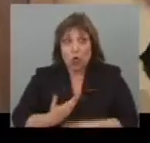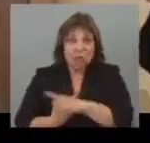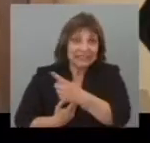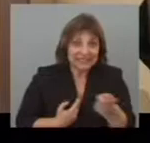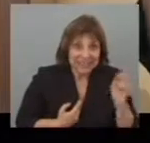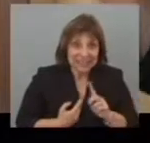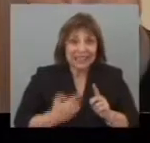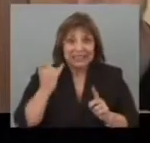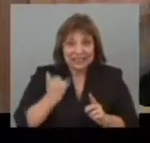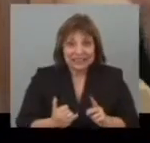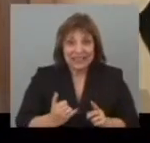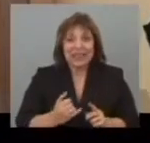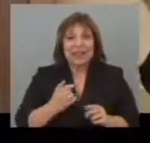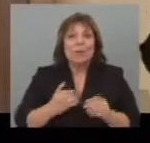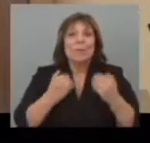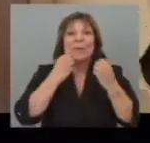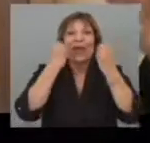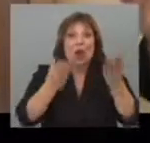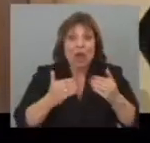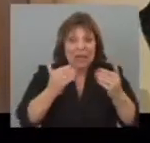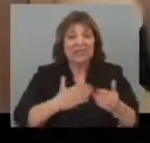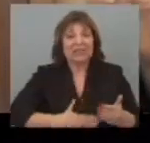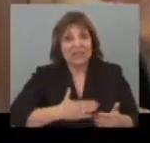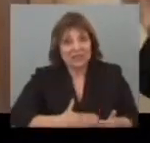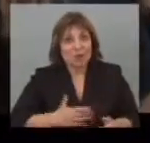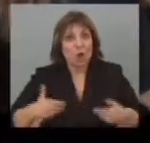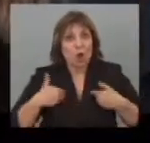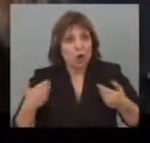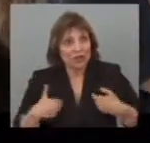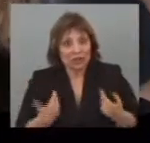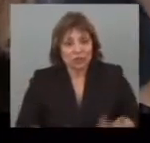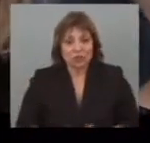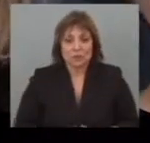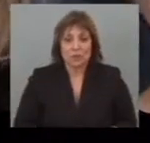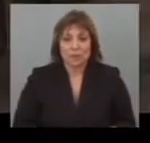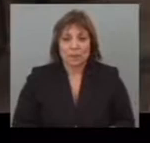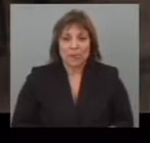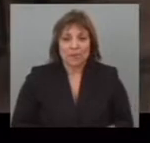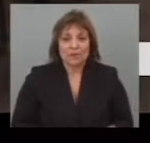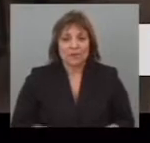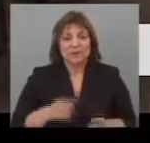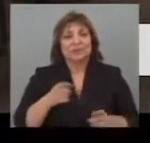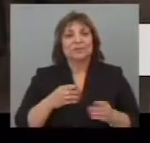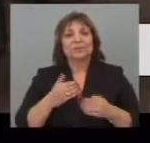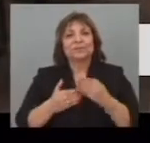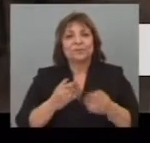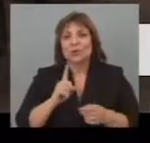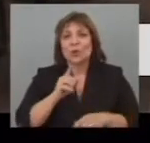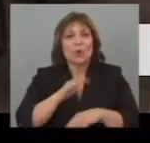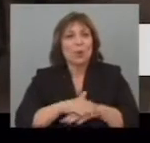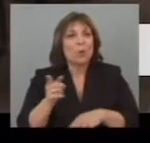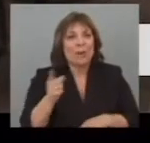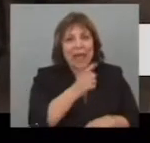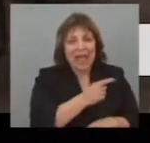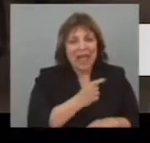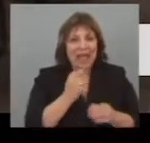que están en los centros ProMejora están satisfechos, están contentos. Tránsito educativo lo que busca es no culpabilizar